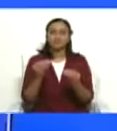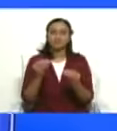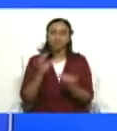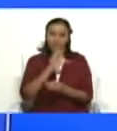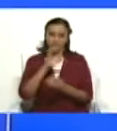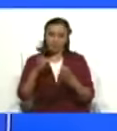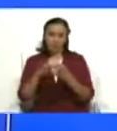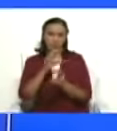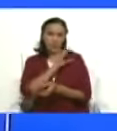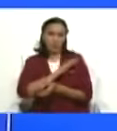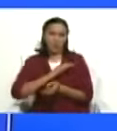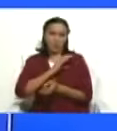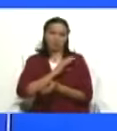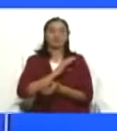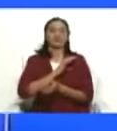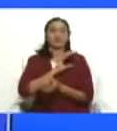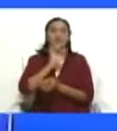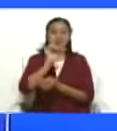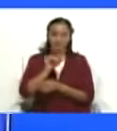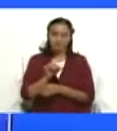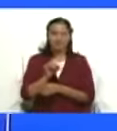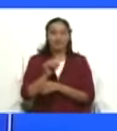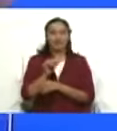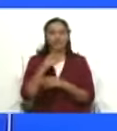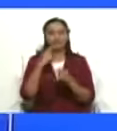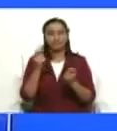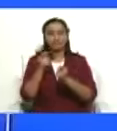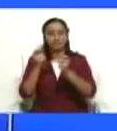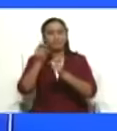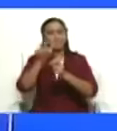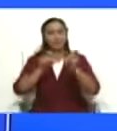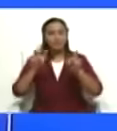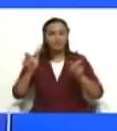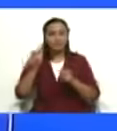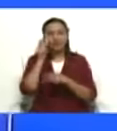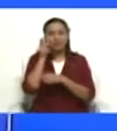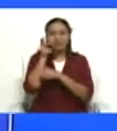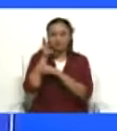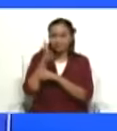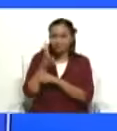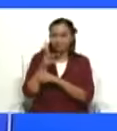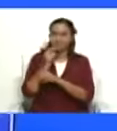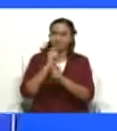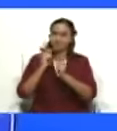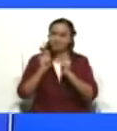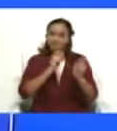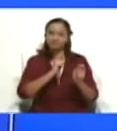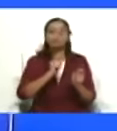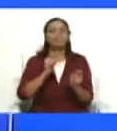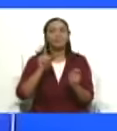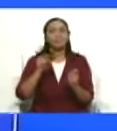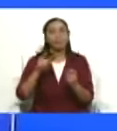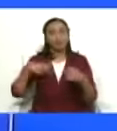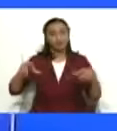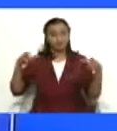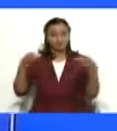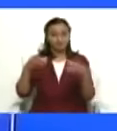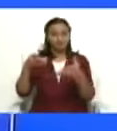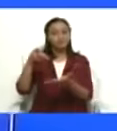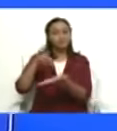a través de los medios de comunicación un extraordinario trabajo de participación política para